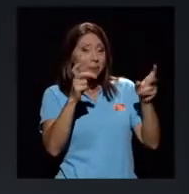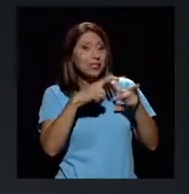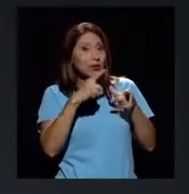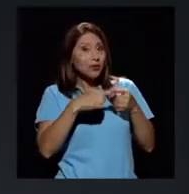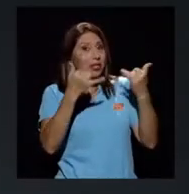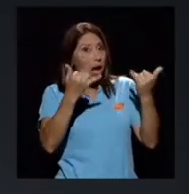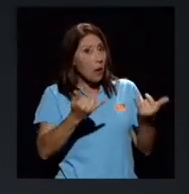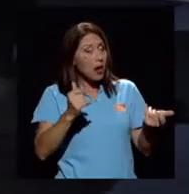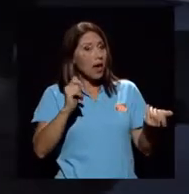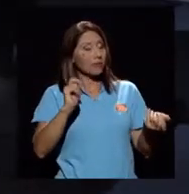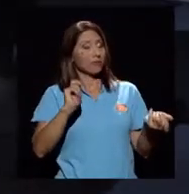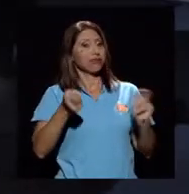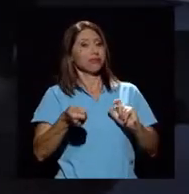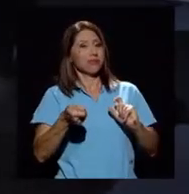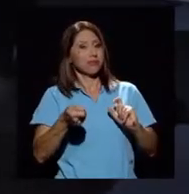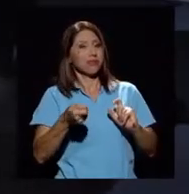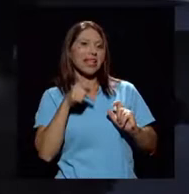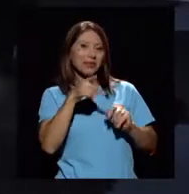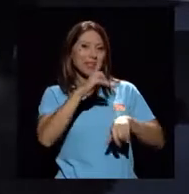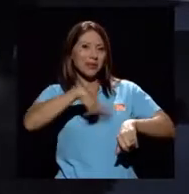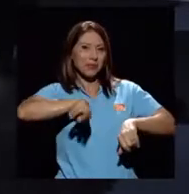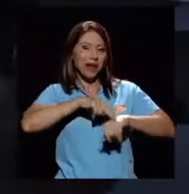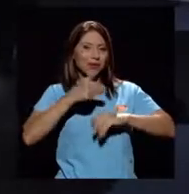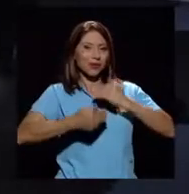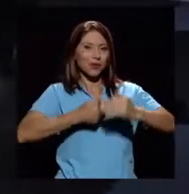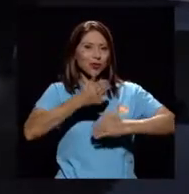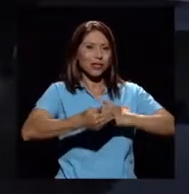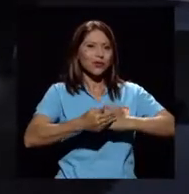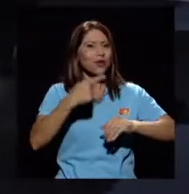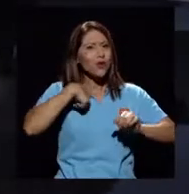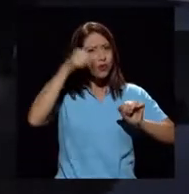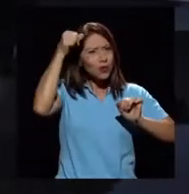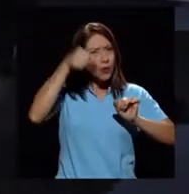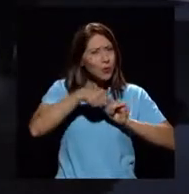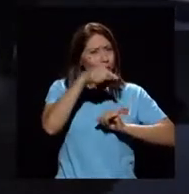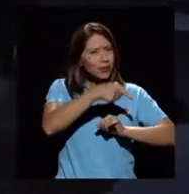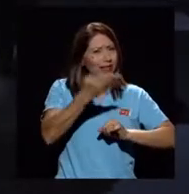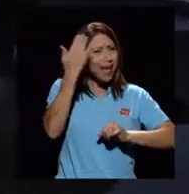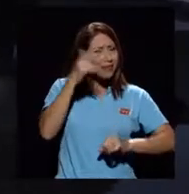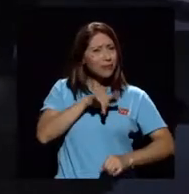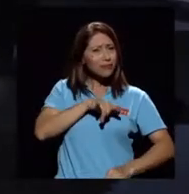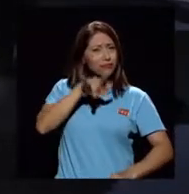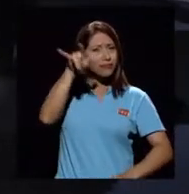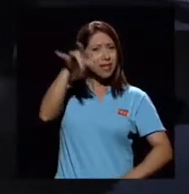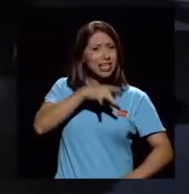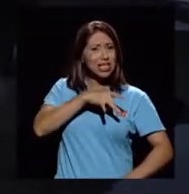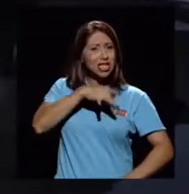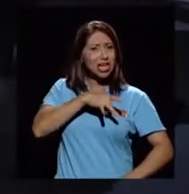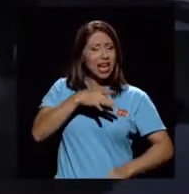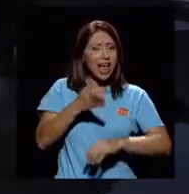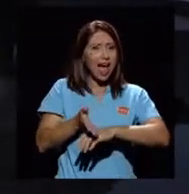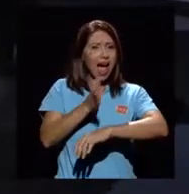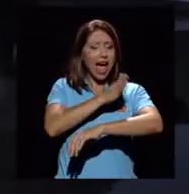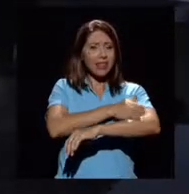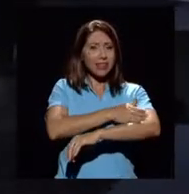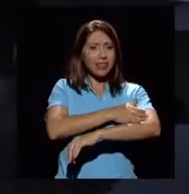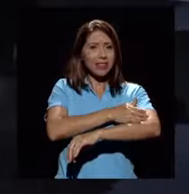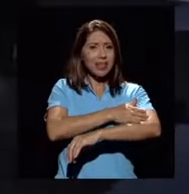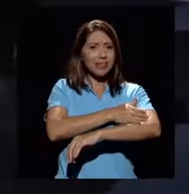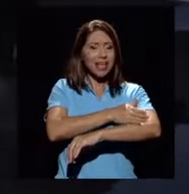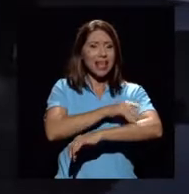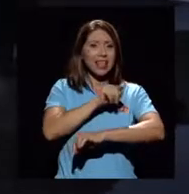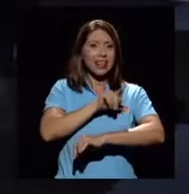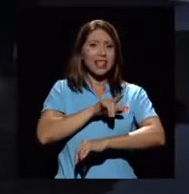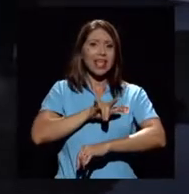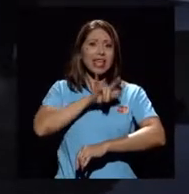natural en los procesos, cómo se dio, recuerdo que usted estuvo en Chile antes de estar en